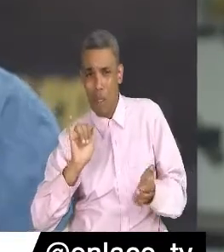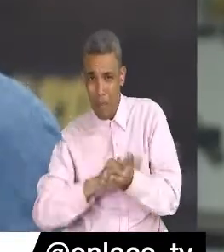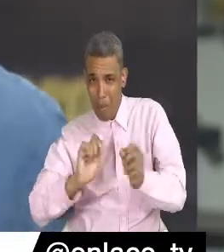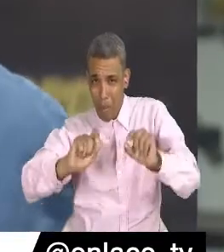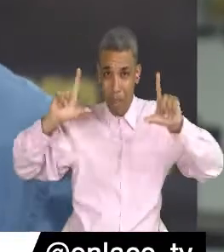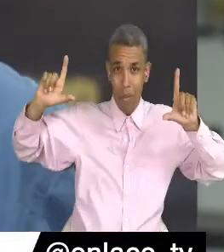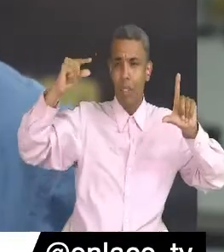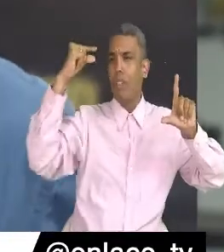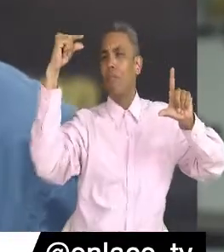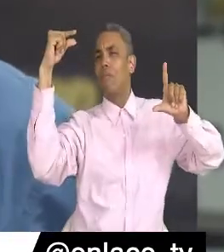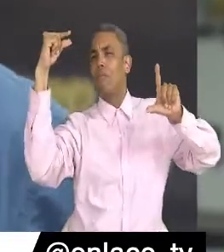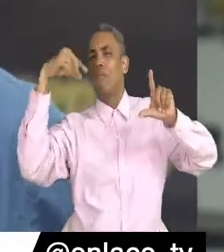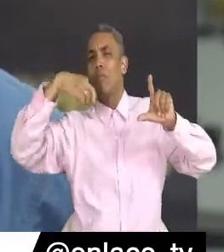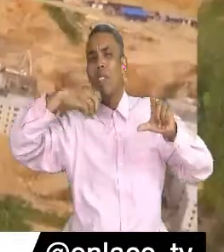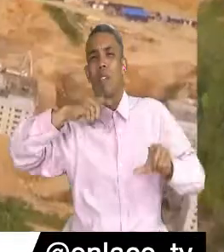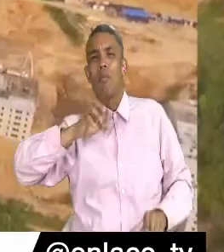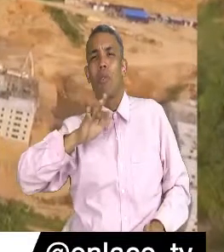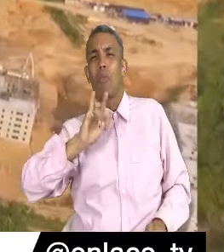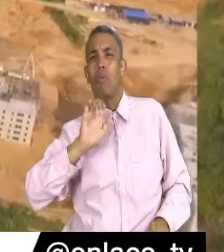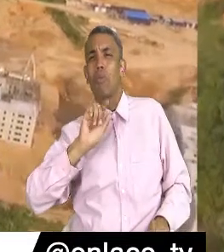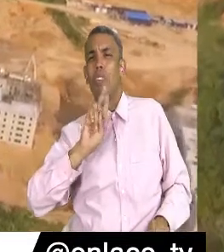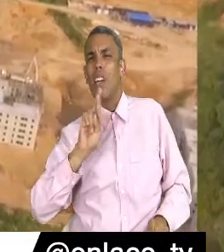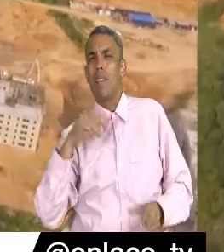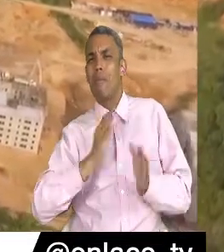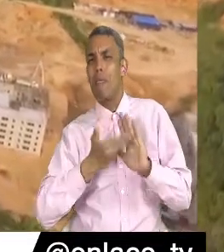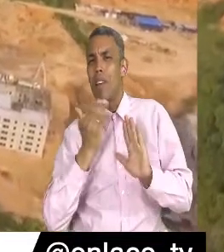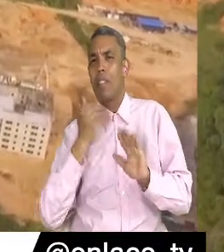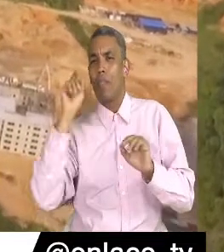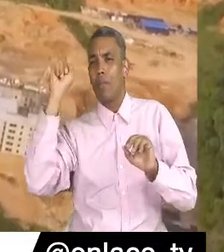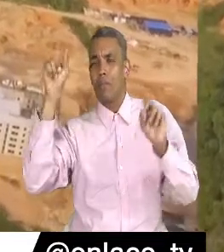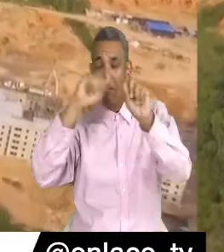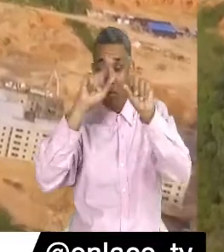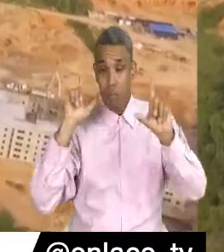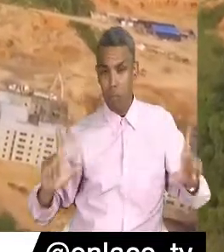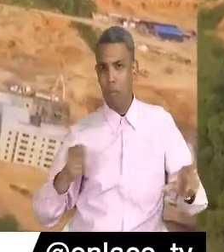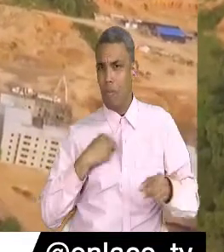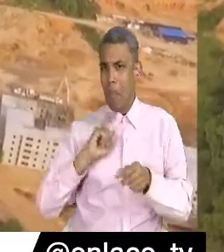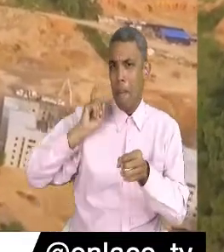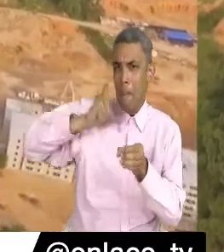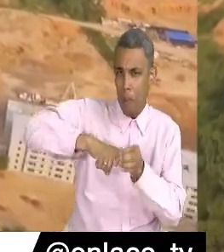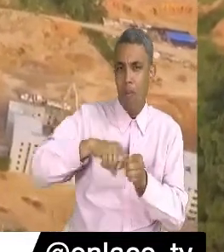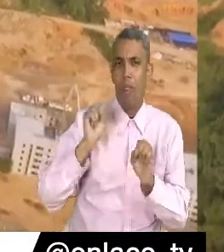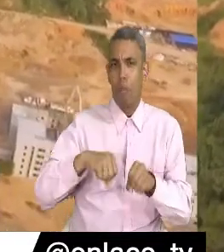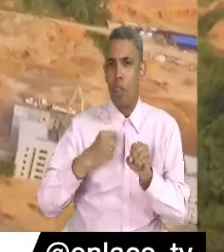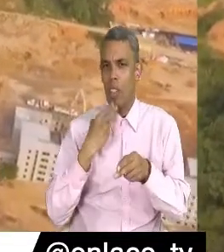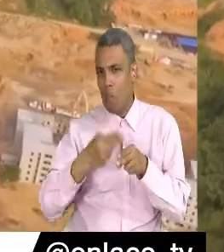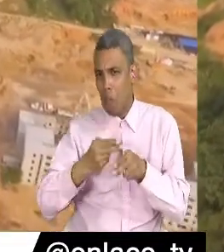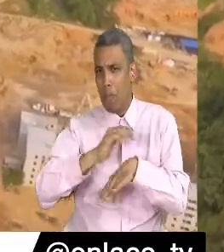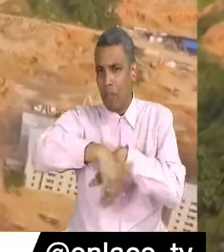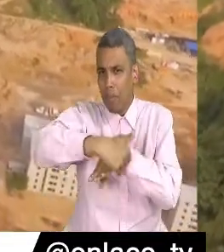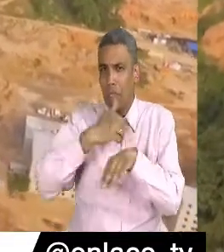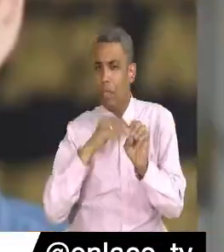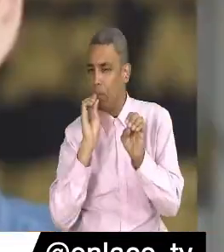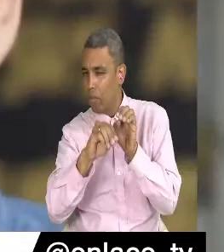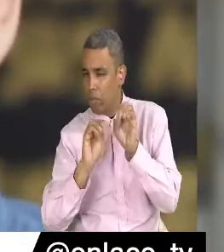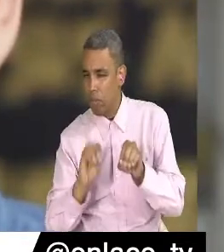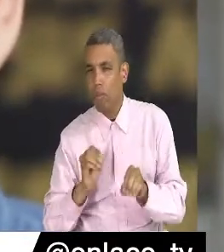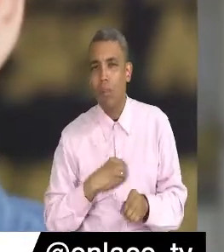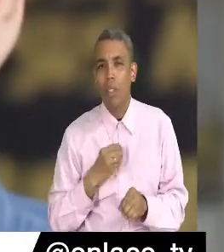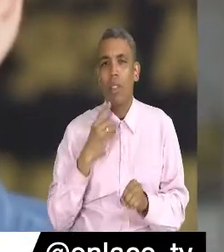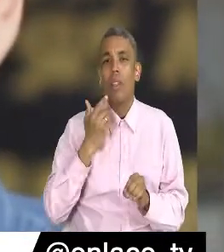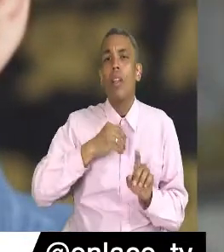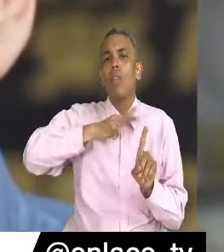donde usted se puede postular, es muy sencillo. Por 4 meses, es decir, hasta el próximo 3 de agosto, se cumplirá el proceso de postulación. Por